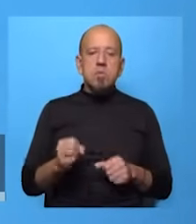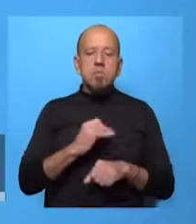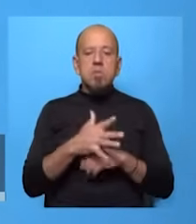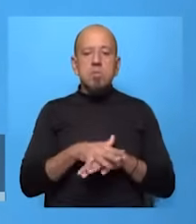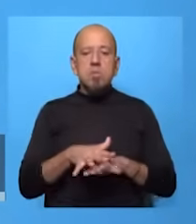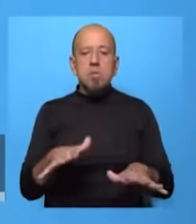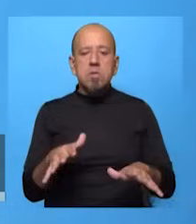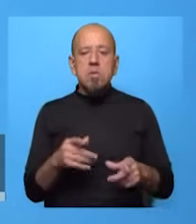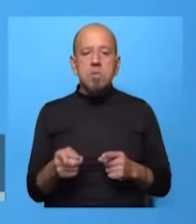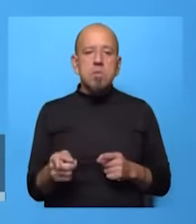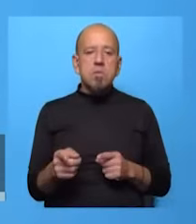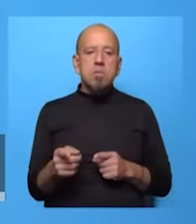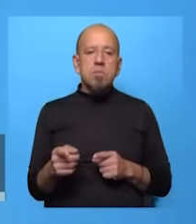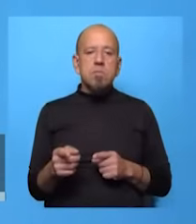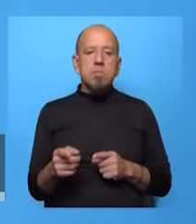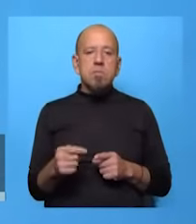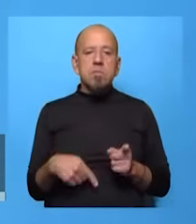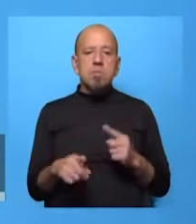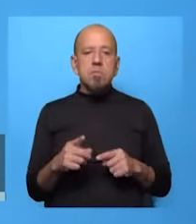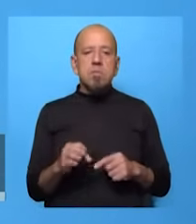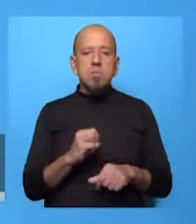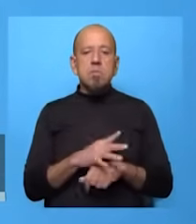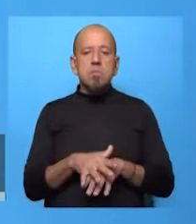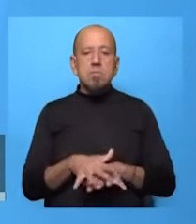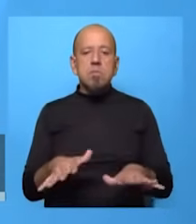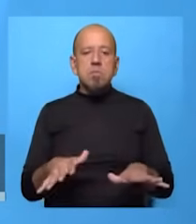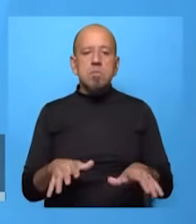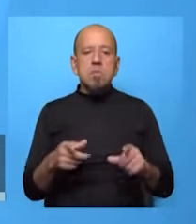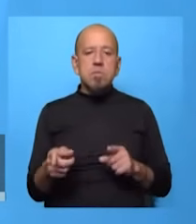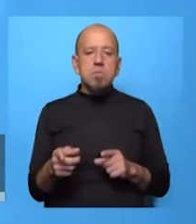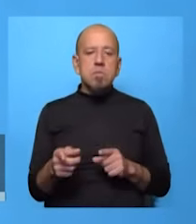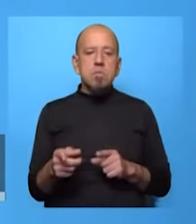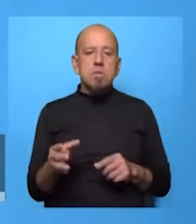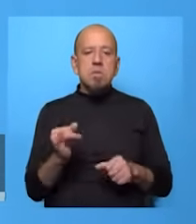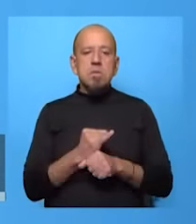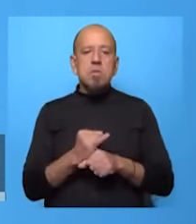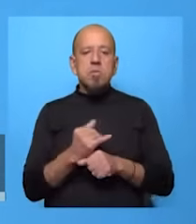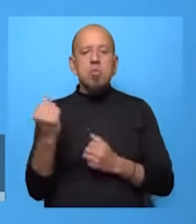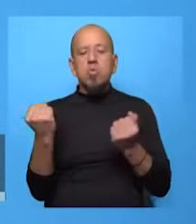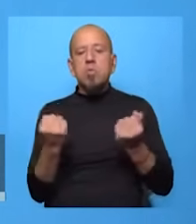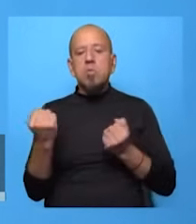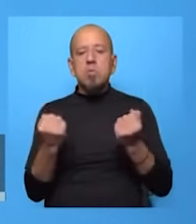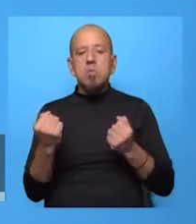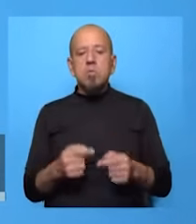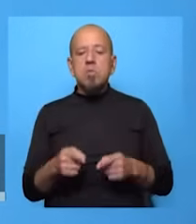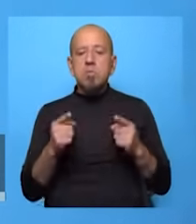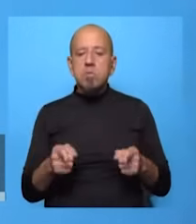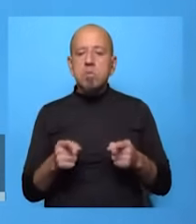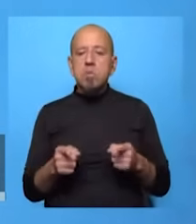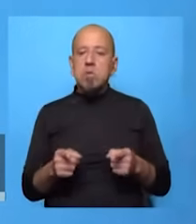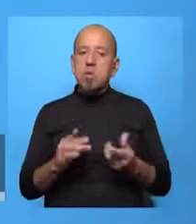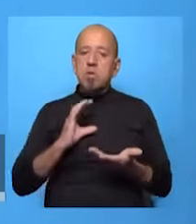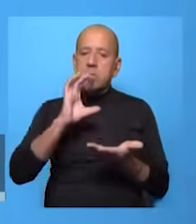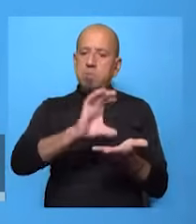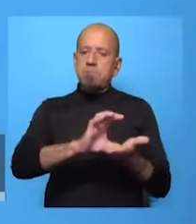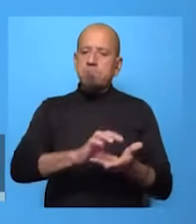pandemia no no nos olvidemos que en plena pandemia cuando el instituto de economía le dijo al gobierno si usted no invierte y asiste a